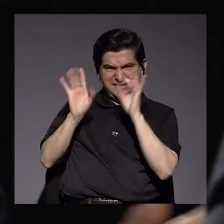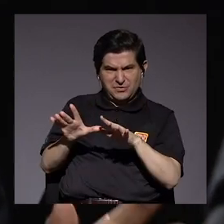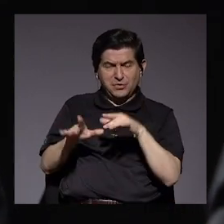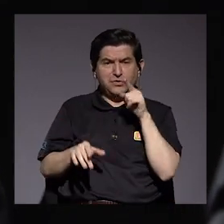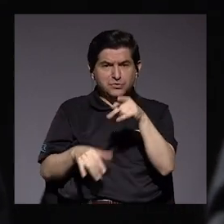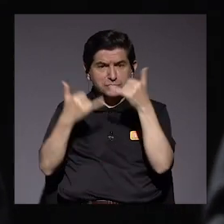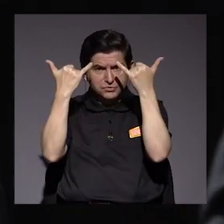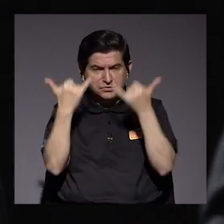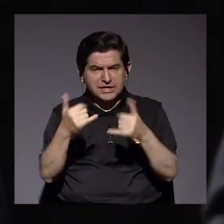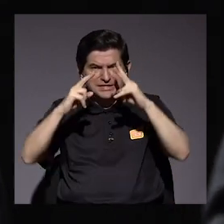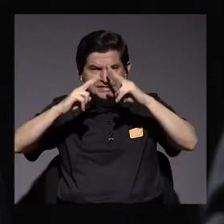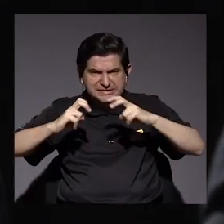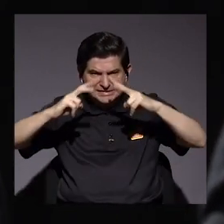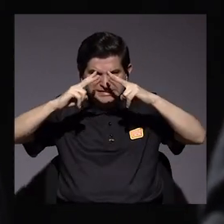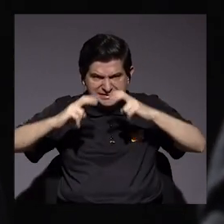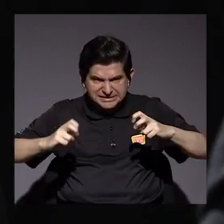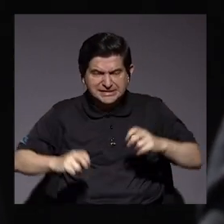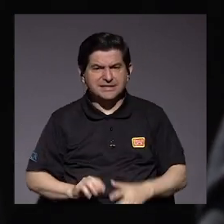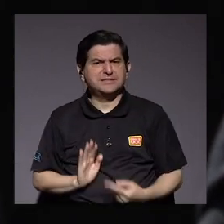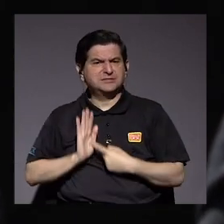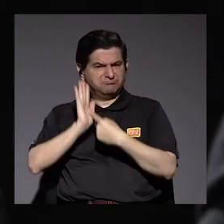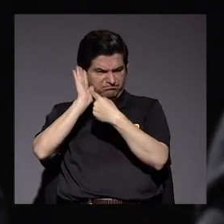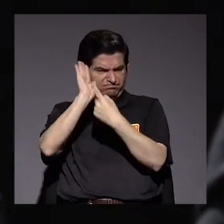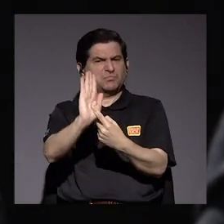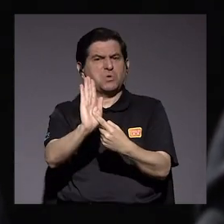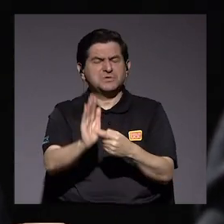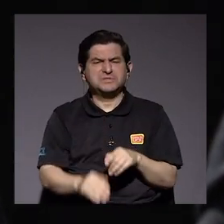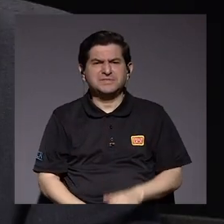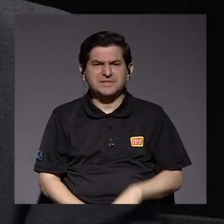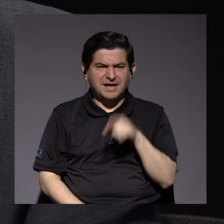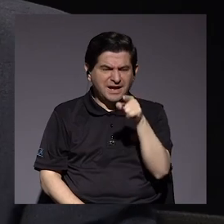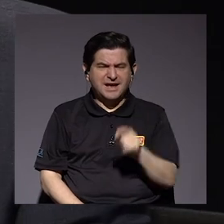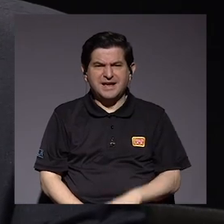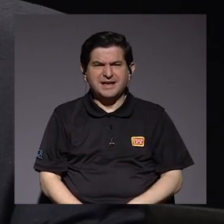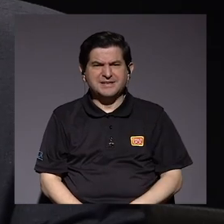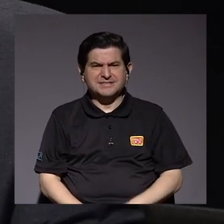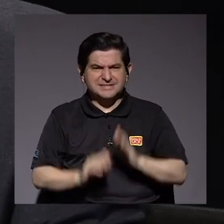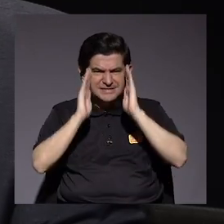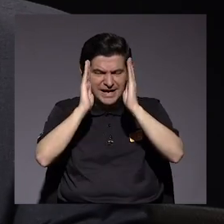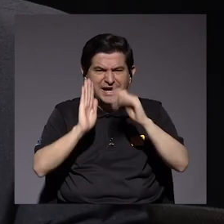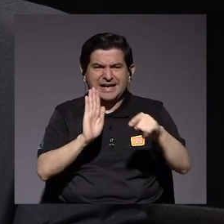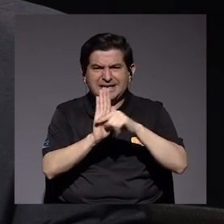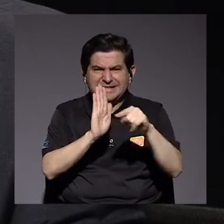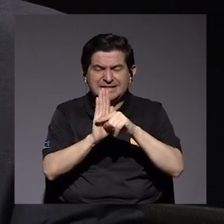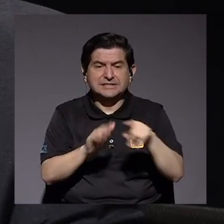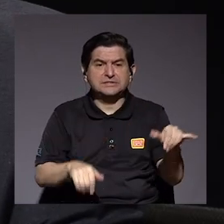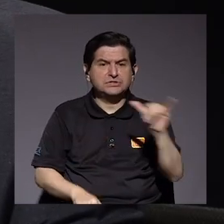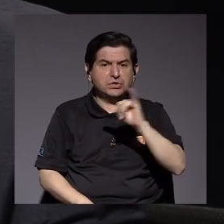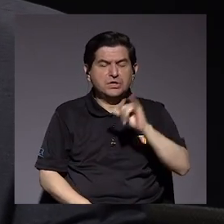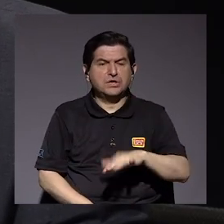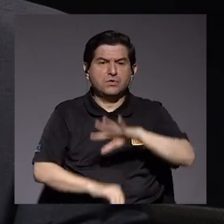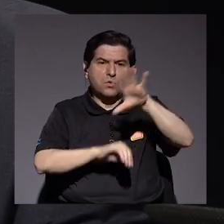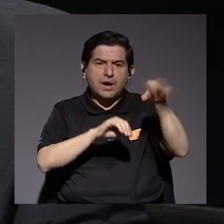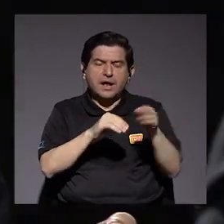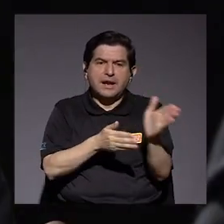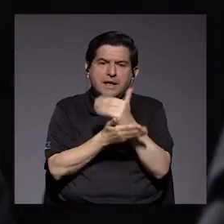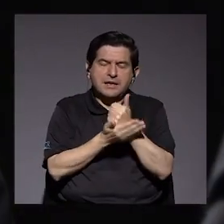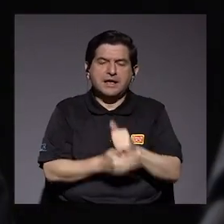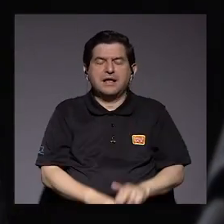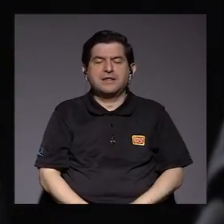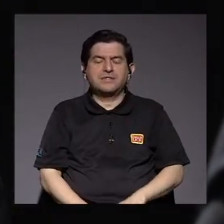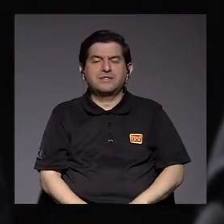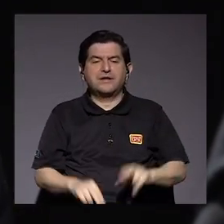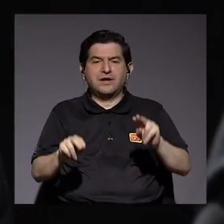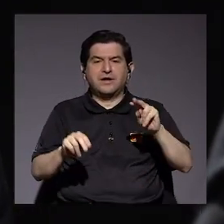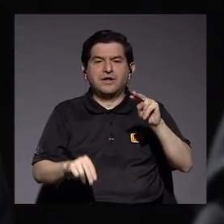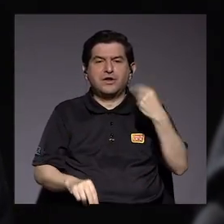inclusive ha hecho un análisis donde refleja esas audiencias en negativo y paralelamente a eso suma otro cosa